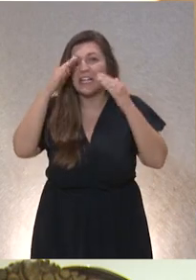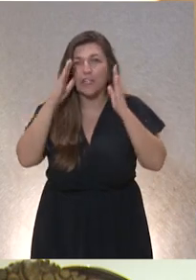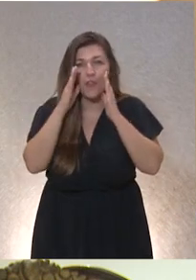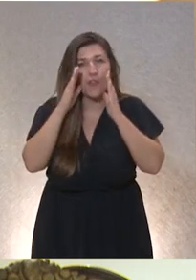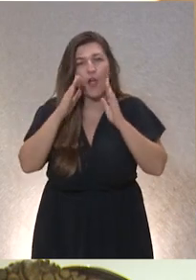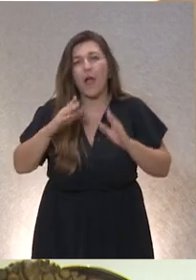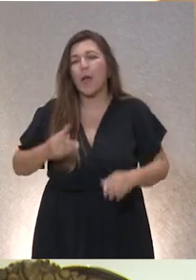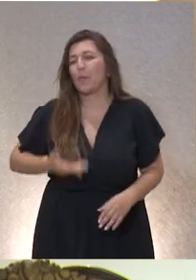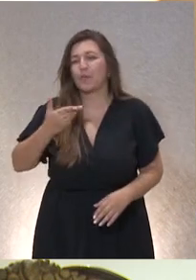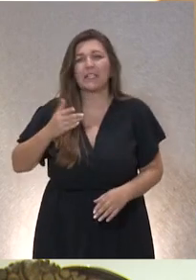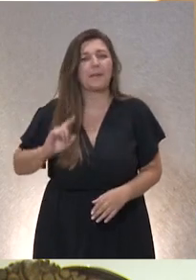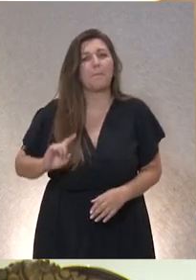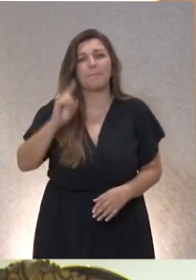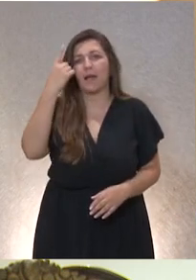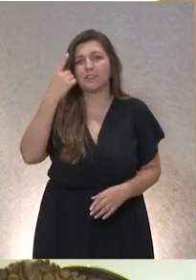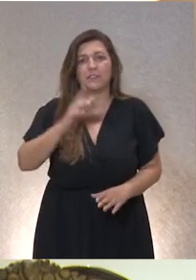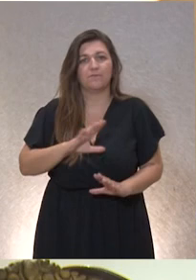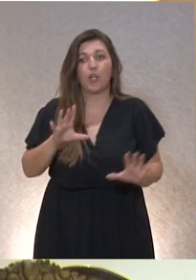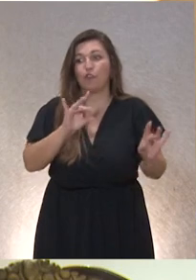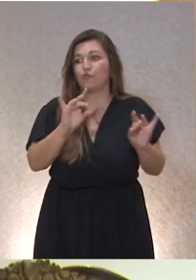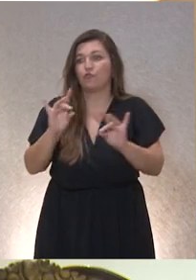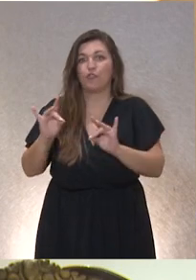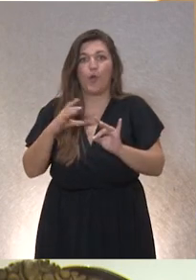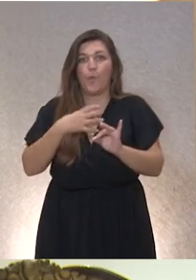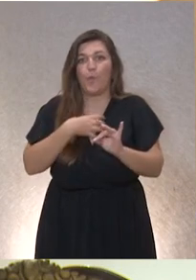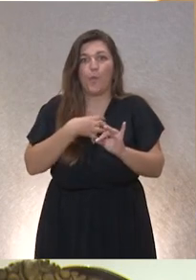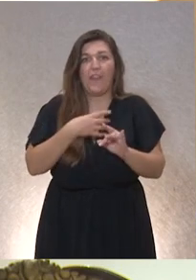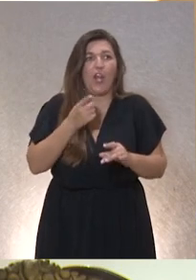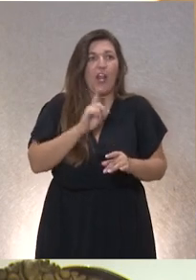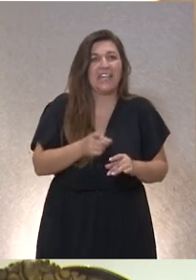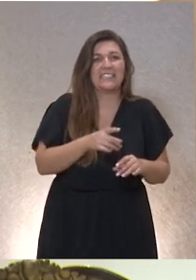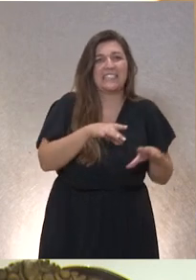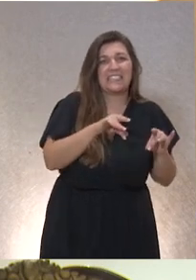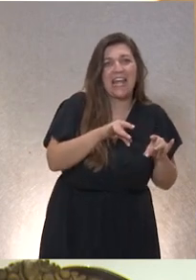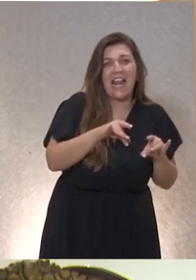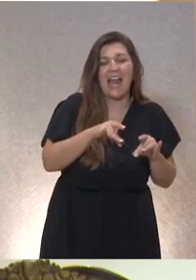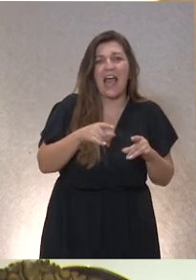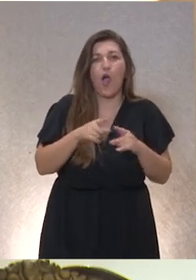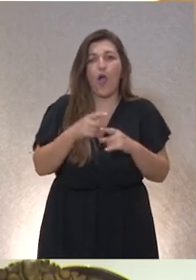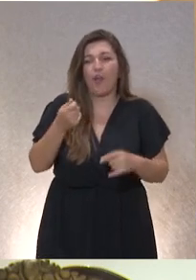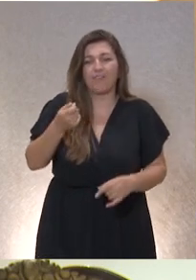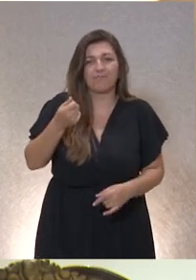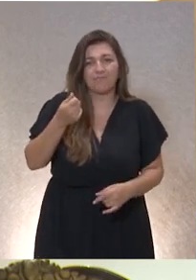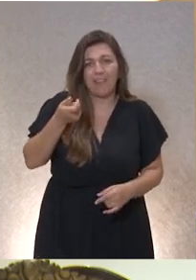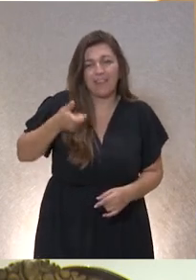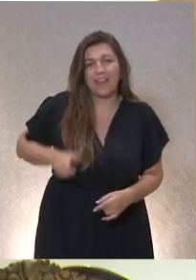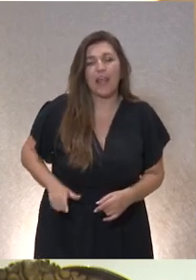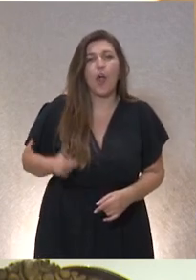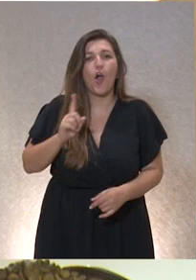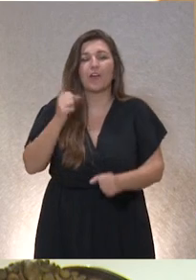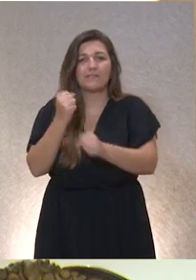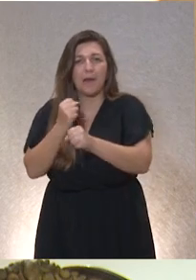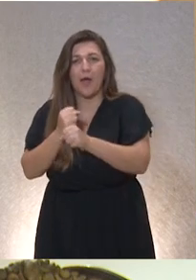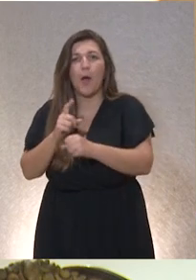del siglo XXI un intangible que no es ni tierra ni capital ni trabajo pero pero captar la atención es en lo que pelean